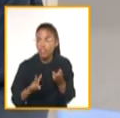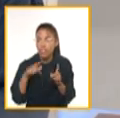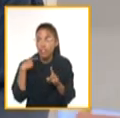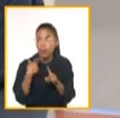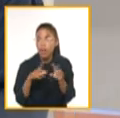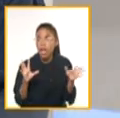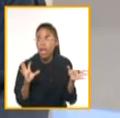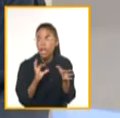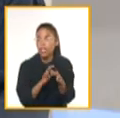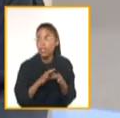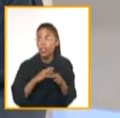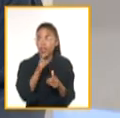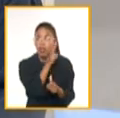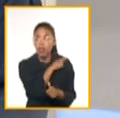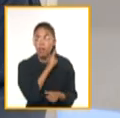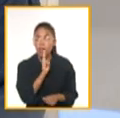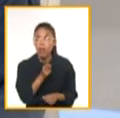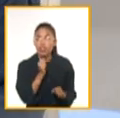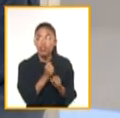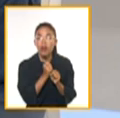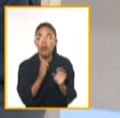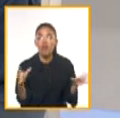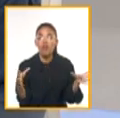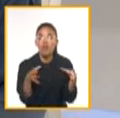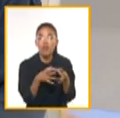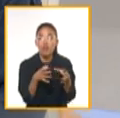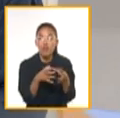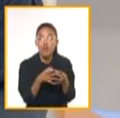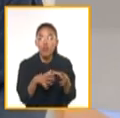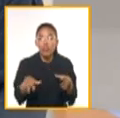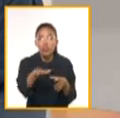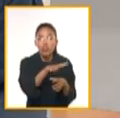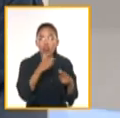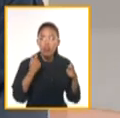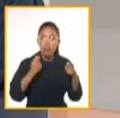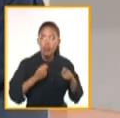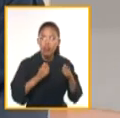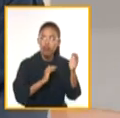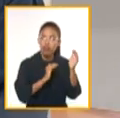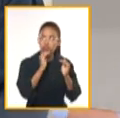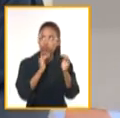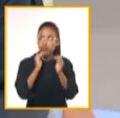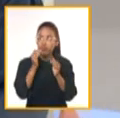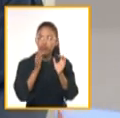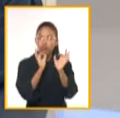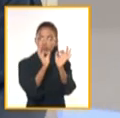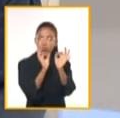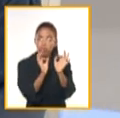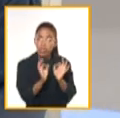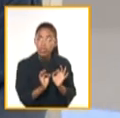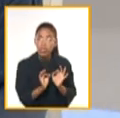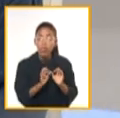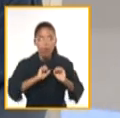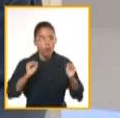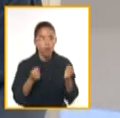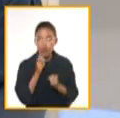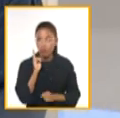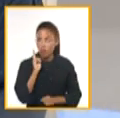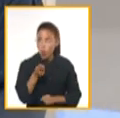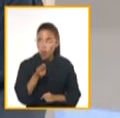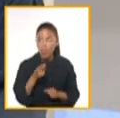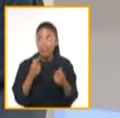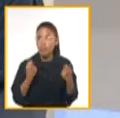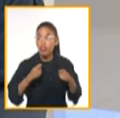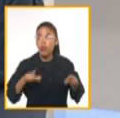y trabajamos en equipo. Siempre, bueno, todas las decisiones se toman colegiadamente y las órdenes tienen que acatarse porque de forma